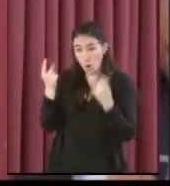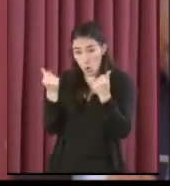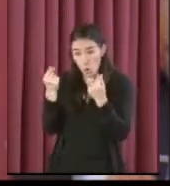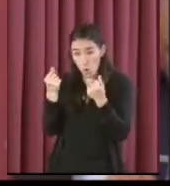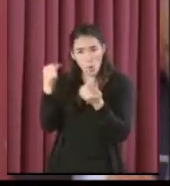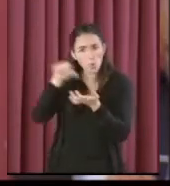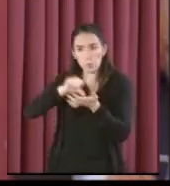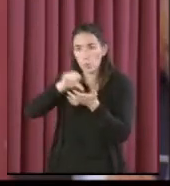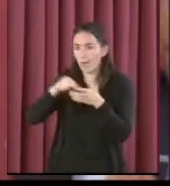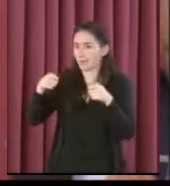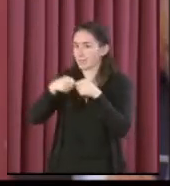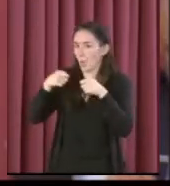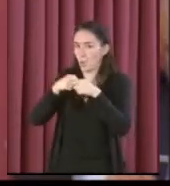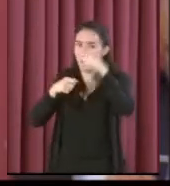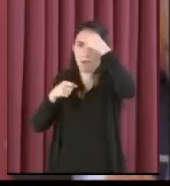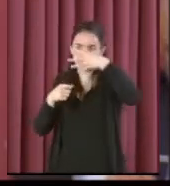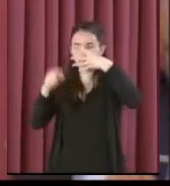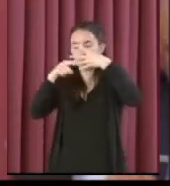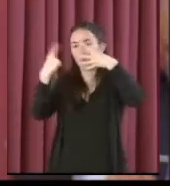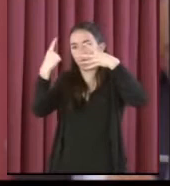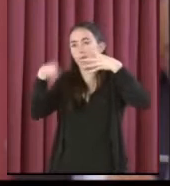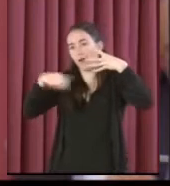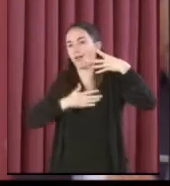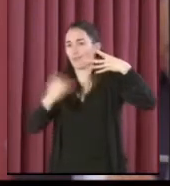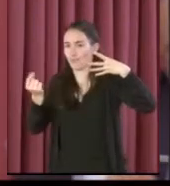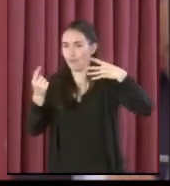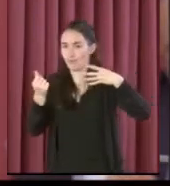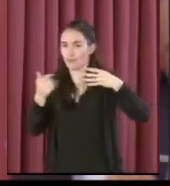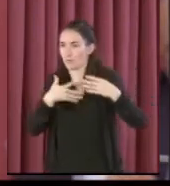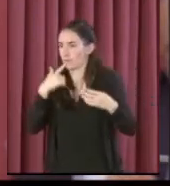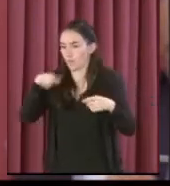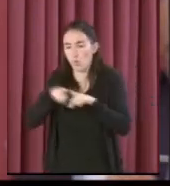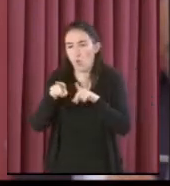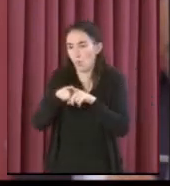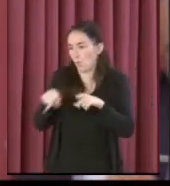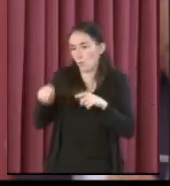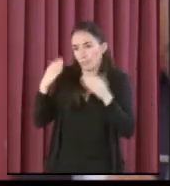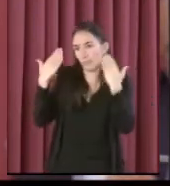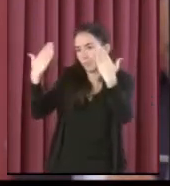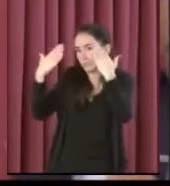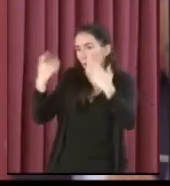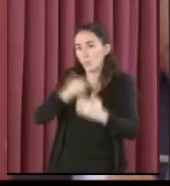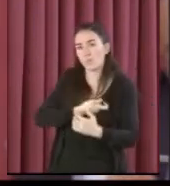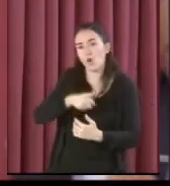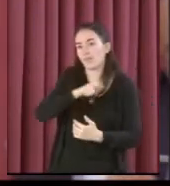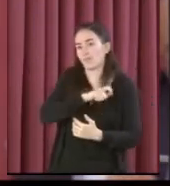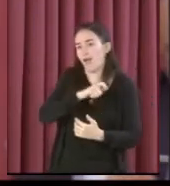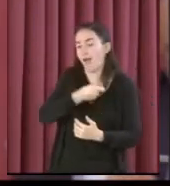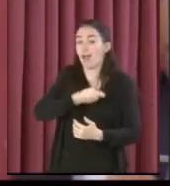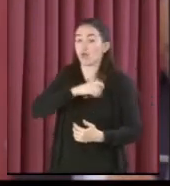Europa, algo que además le ha hecho merecedora del reconocimiento al mérito policial de la Policía